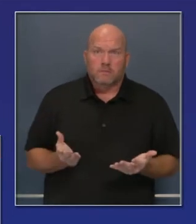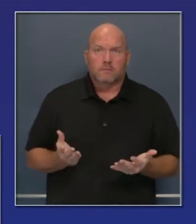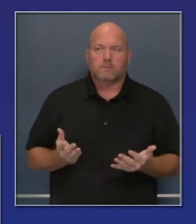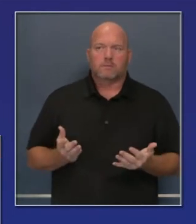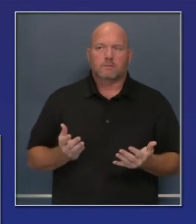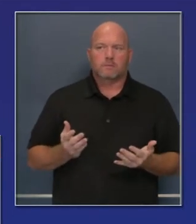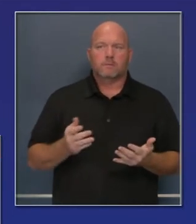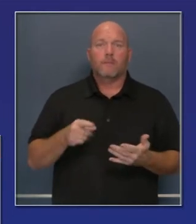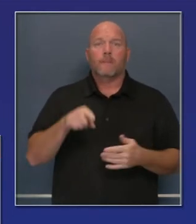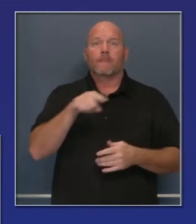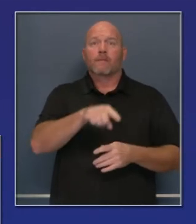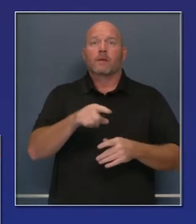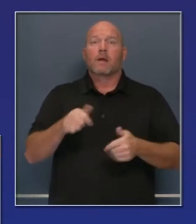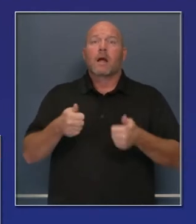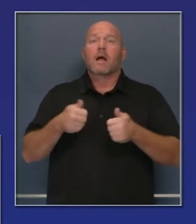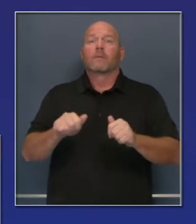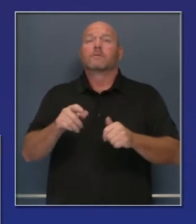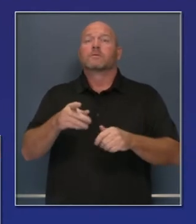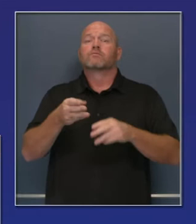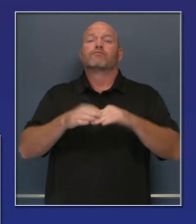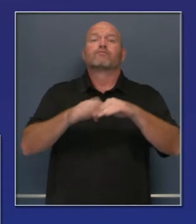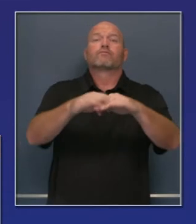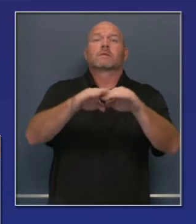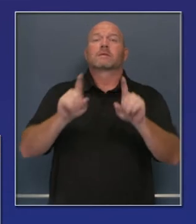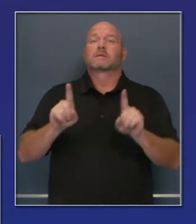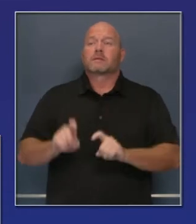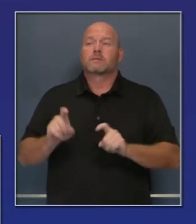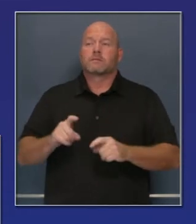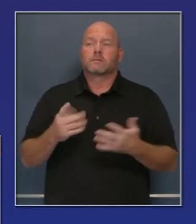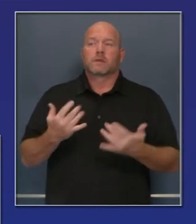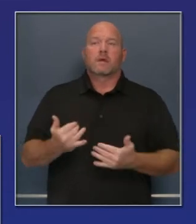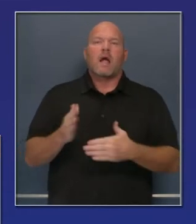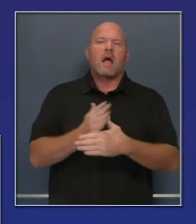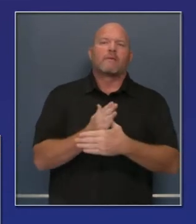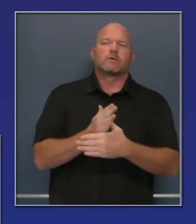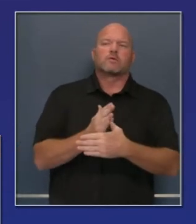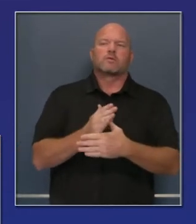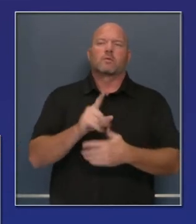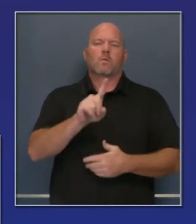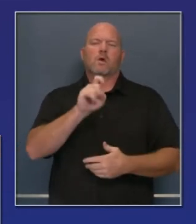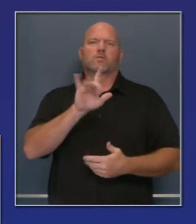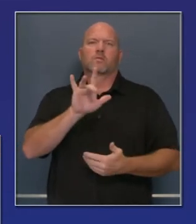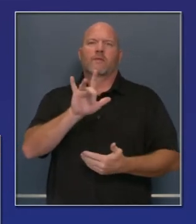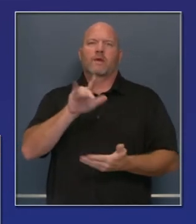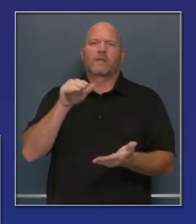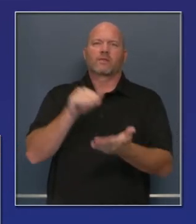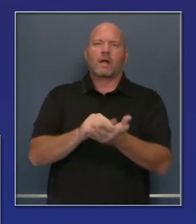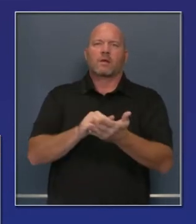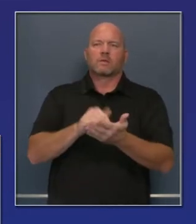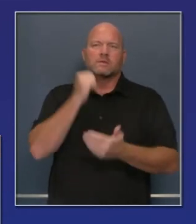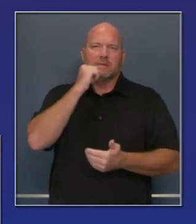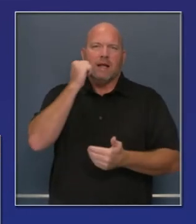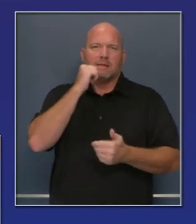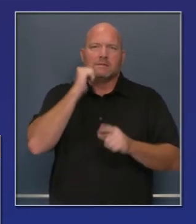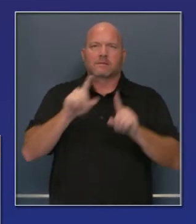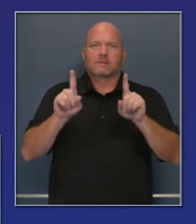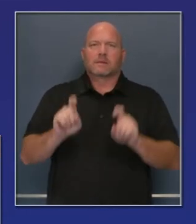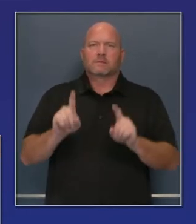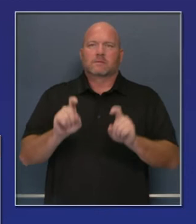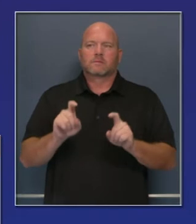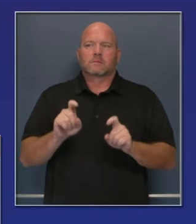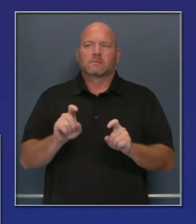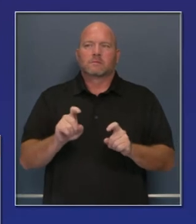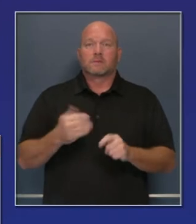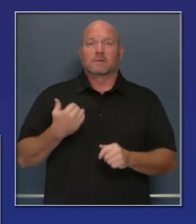al respecto. Notablemente, el esfuerzo para aumentar el número de pruebas. Ahora tenemos un promedio de 125,000 pruebas promedio